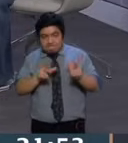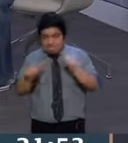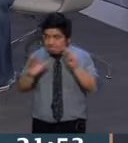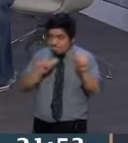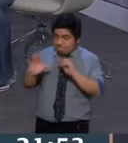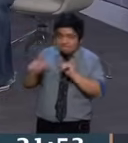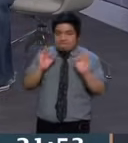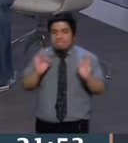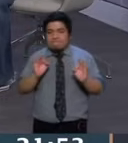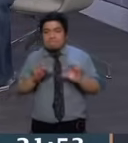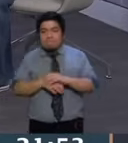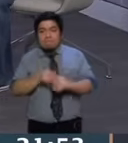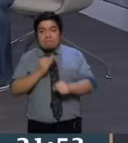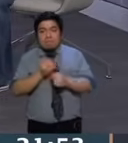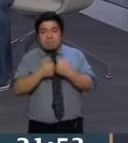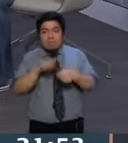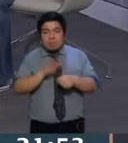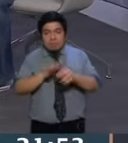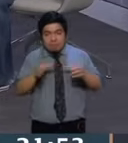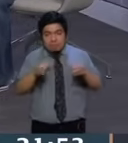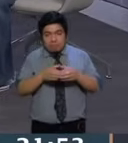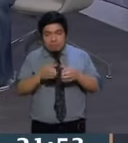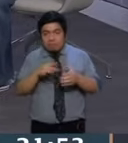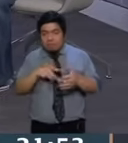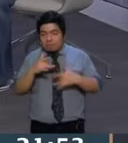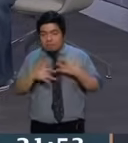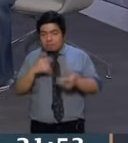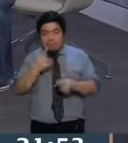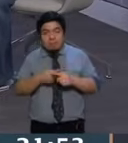Pero ojalá se pueda Gracias. meter al Sistema Nacional de Seguridad Pública para ver quién miente.